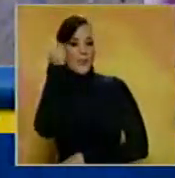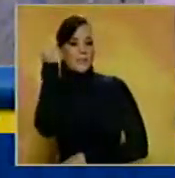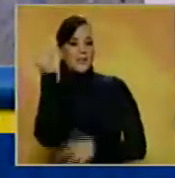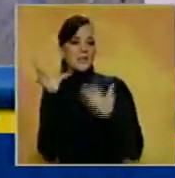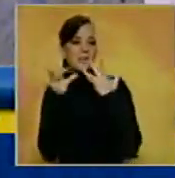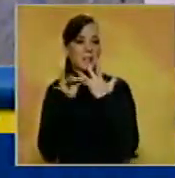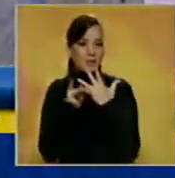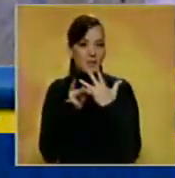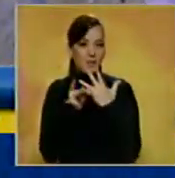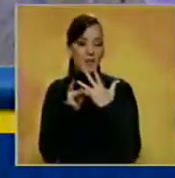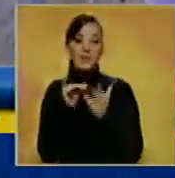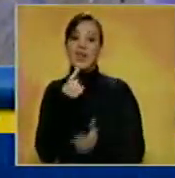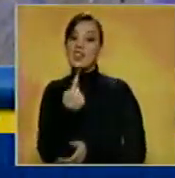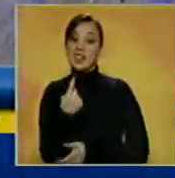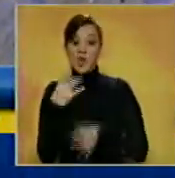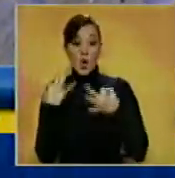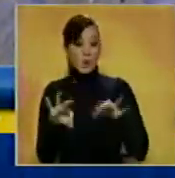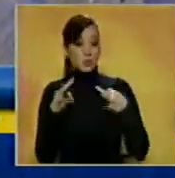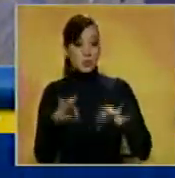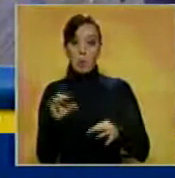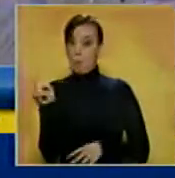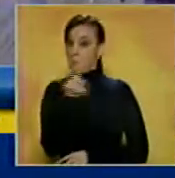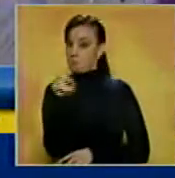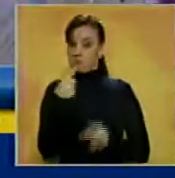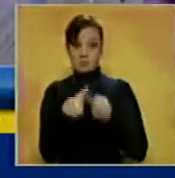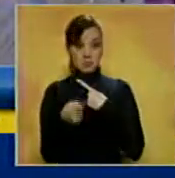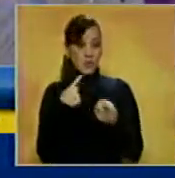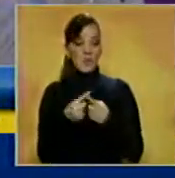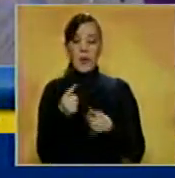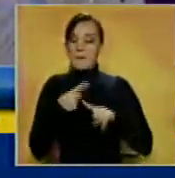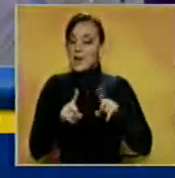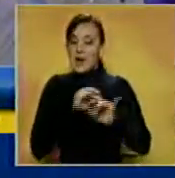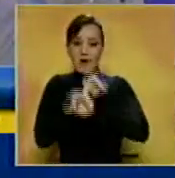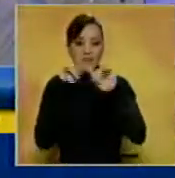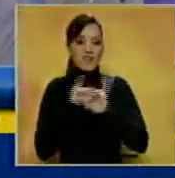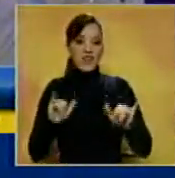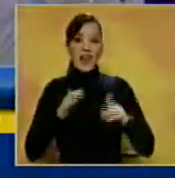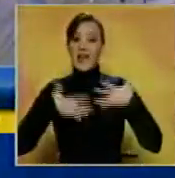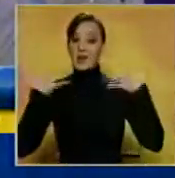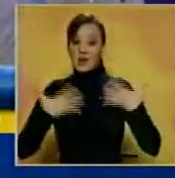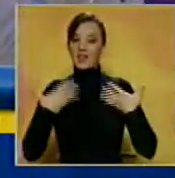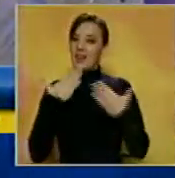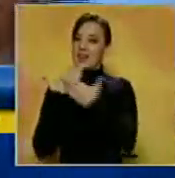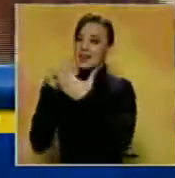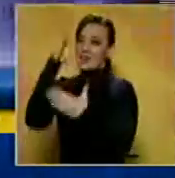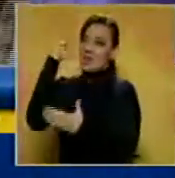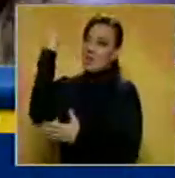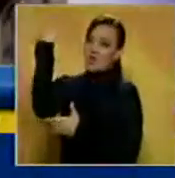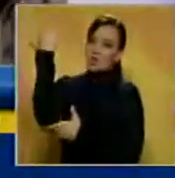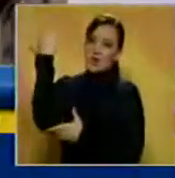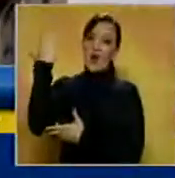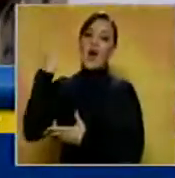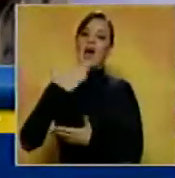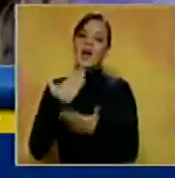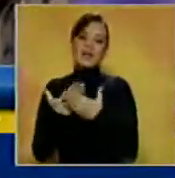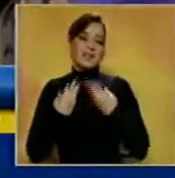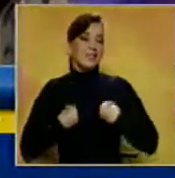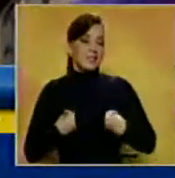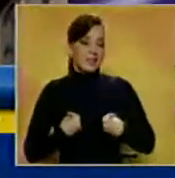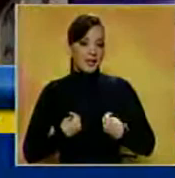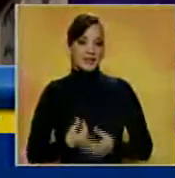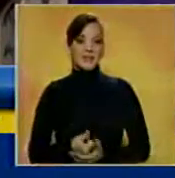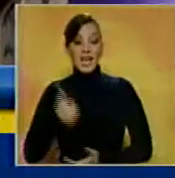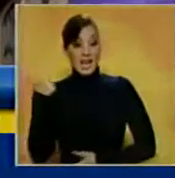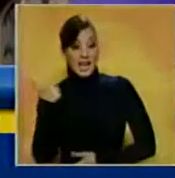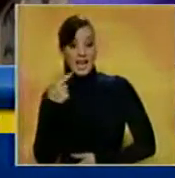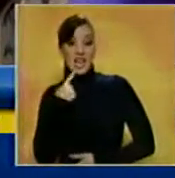matrimonio. Manifestó estar soltera, no tener novio, pero está feliz, contenta y agradecida con Dios y la vida. Meses atrás, Marjorie fue